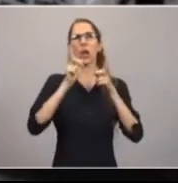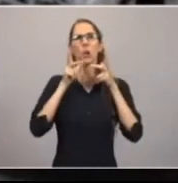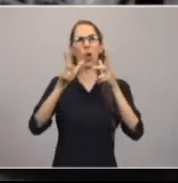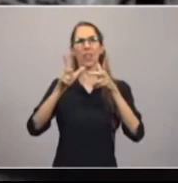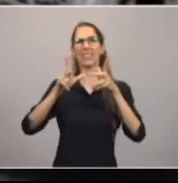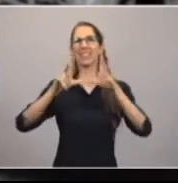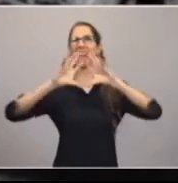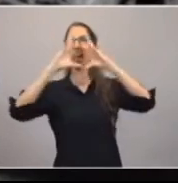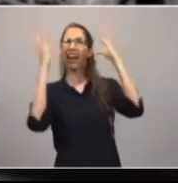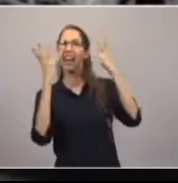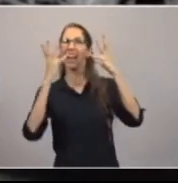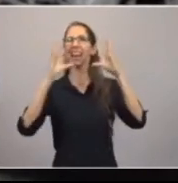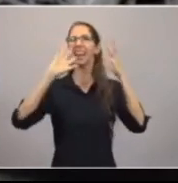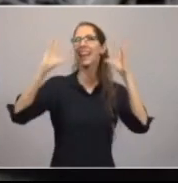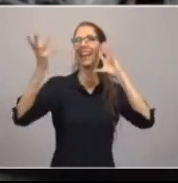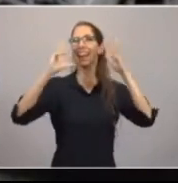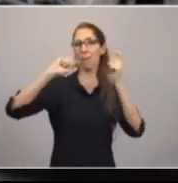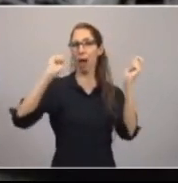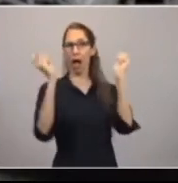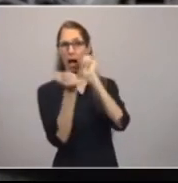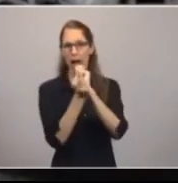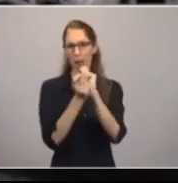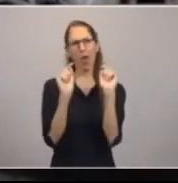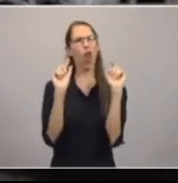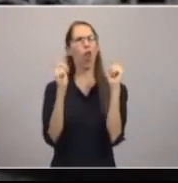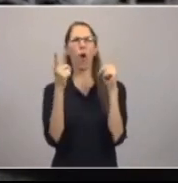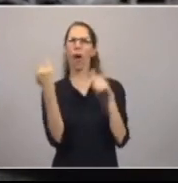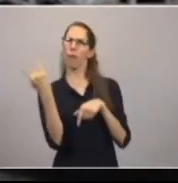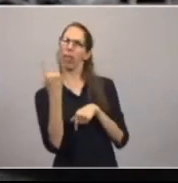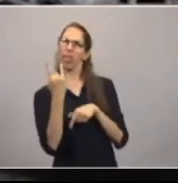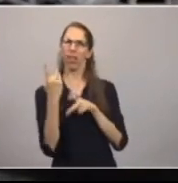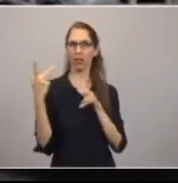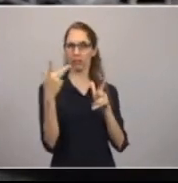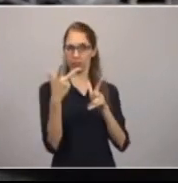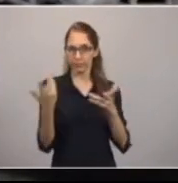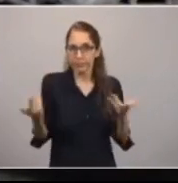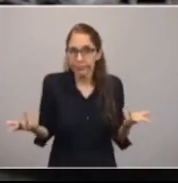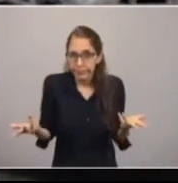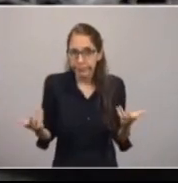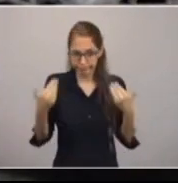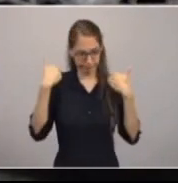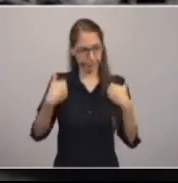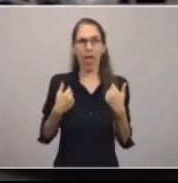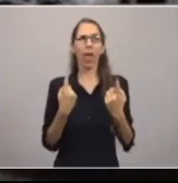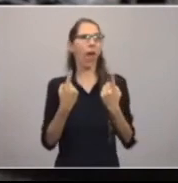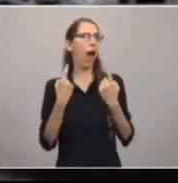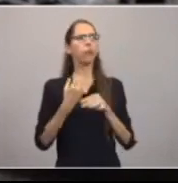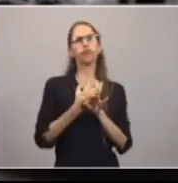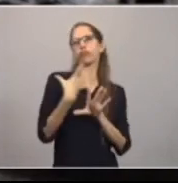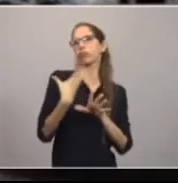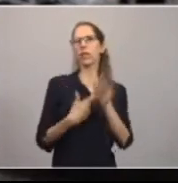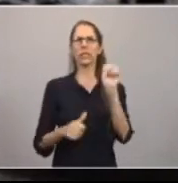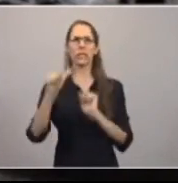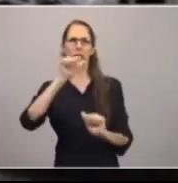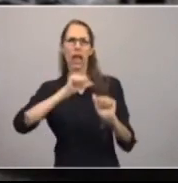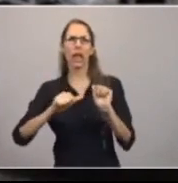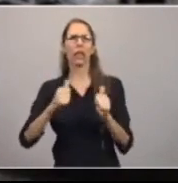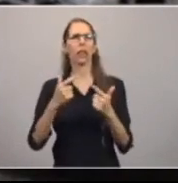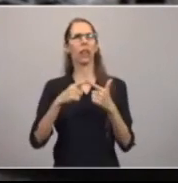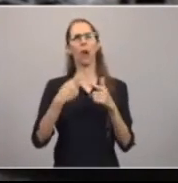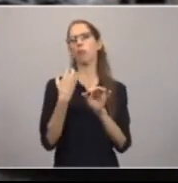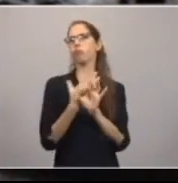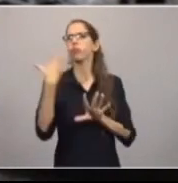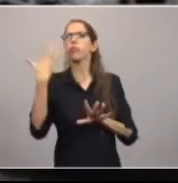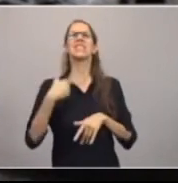quiero decir que no hace falta ser científico, no hace falta tener conocimientos ambientales, históricos, geográficos.